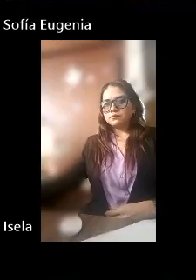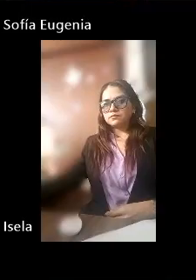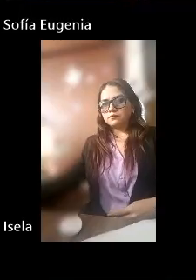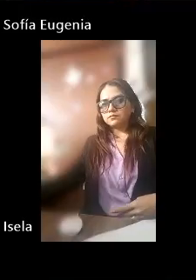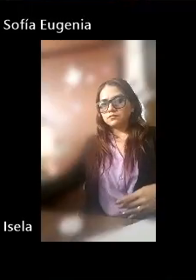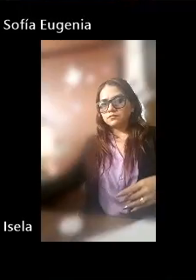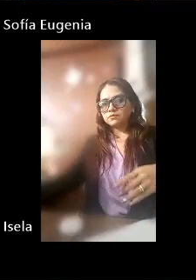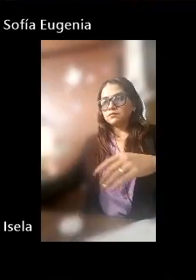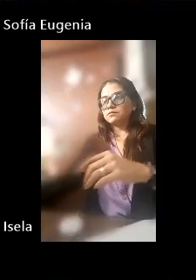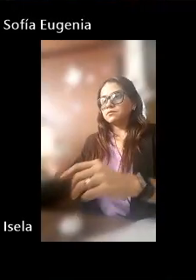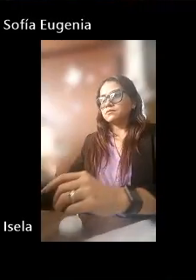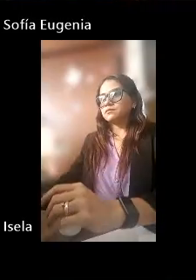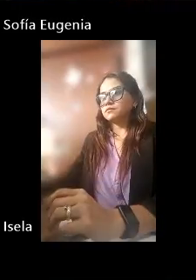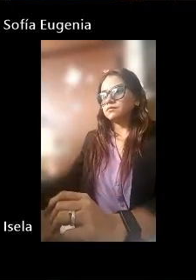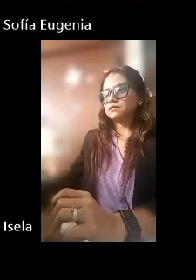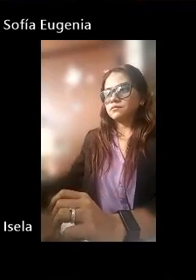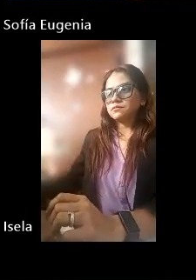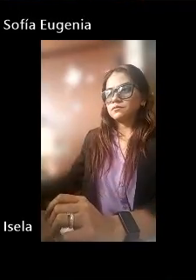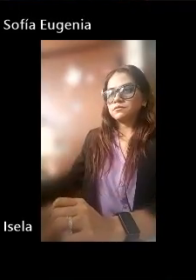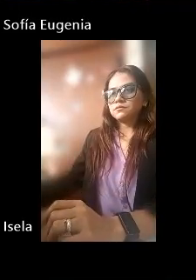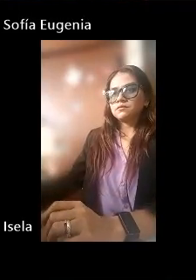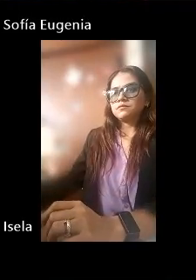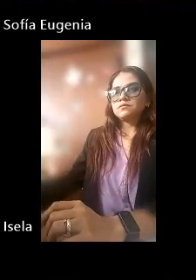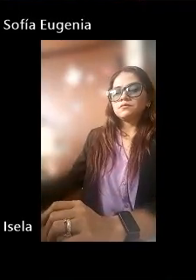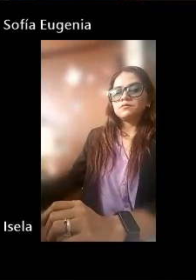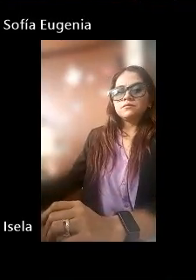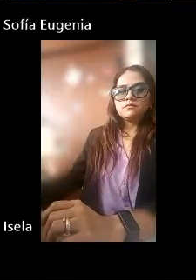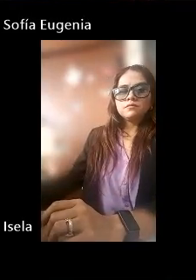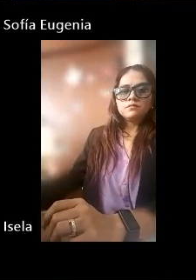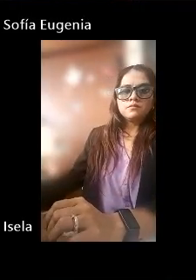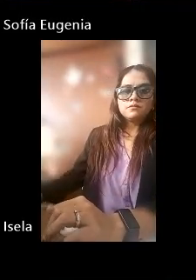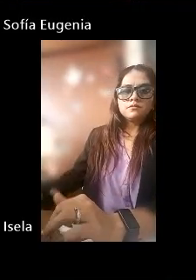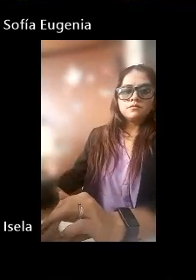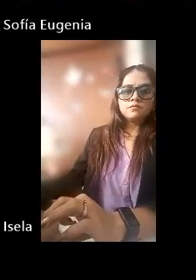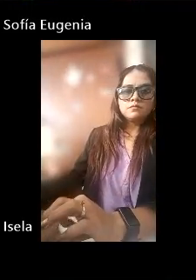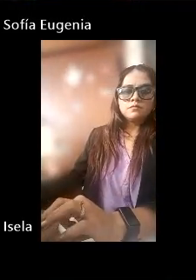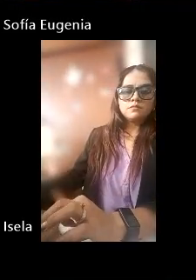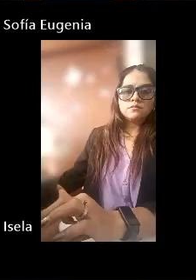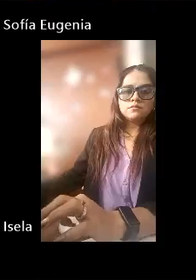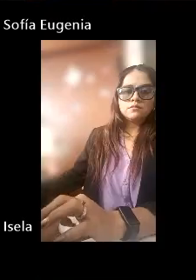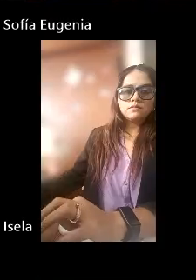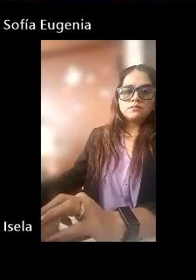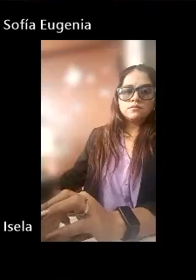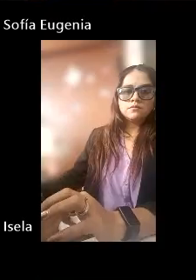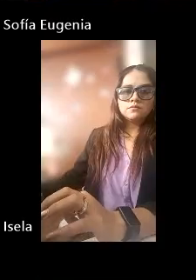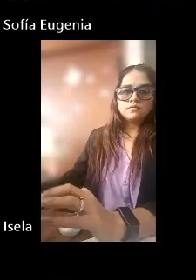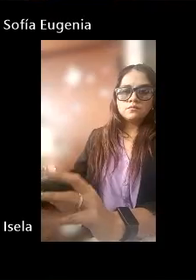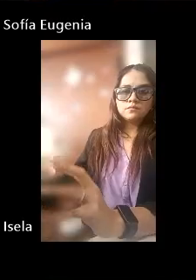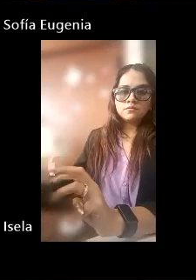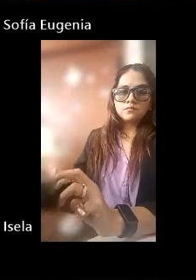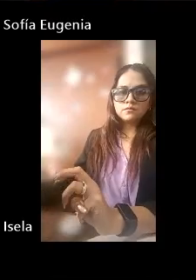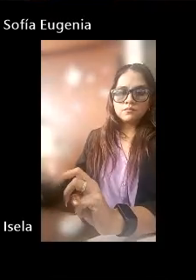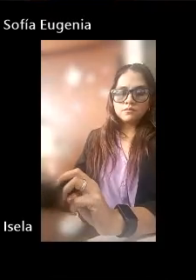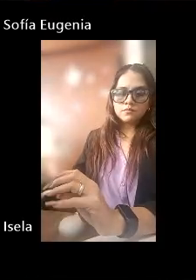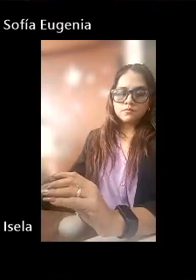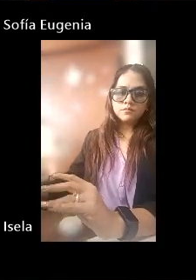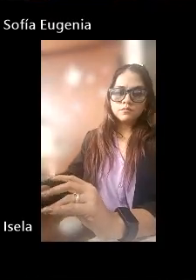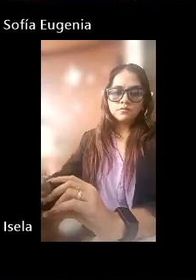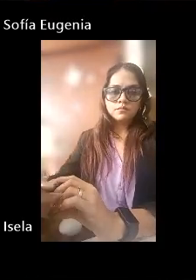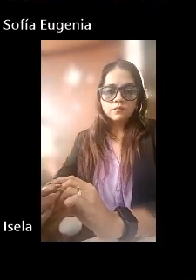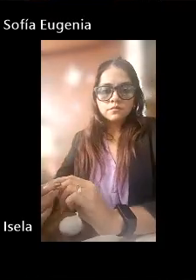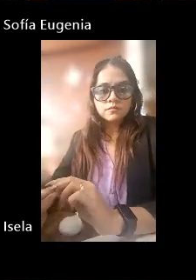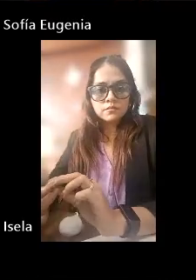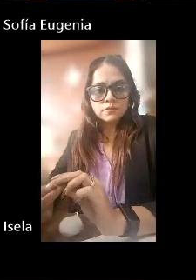Ojo, estamos hablando de casos donde no hay un tema psiquiátrico, ¿eh? O sea, a ver, si ahí tendría que intervenir el equipo